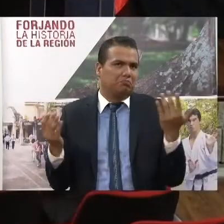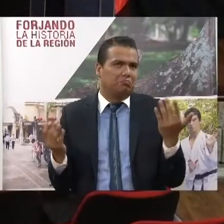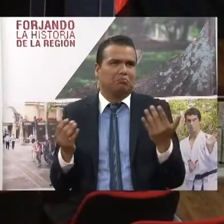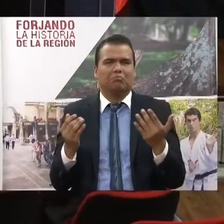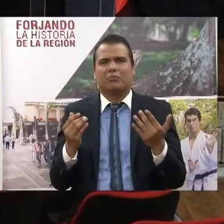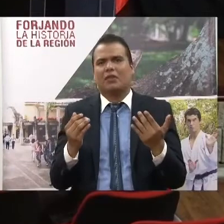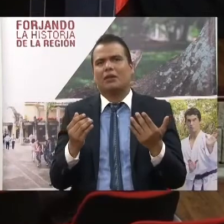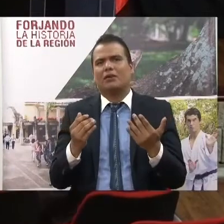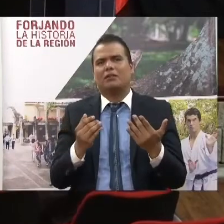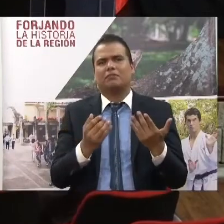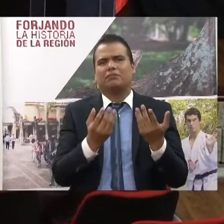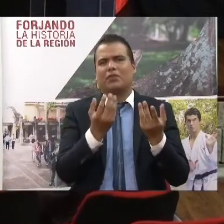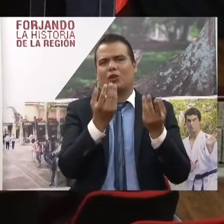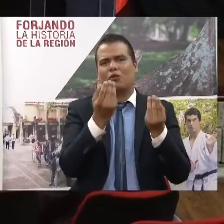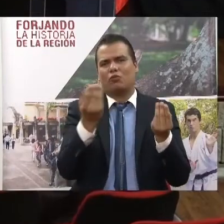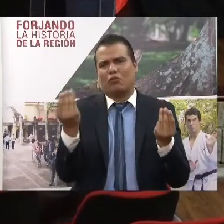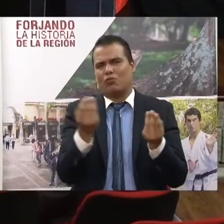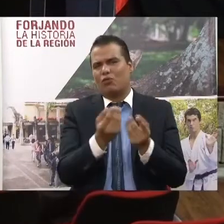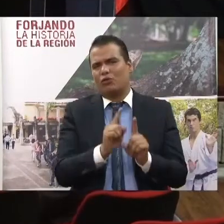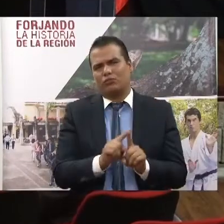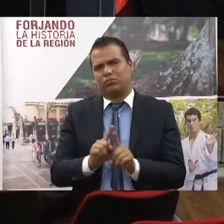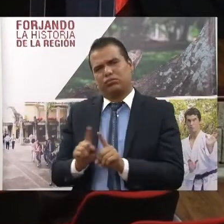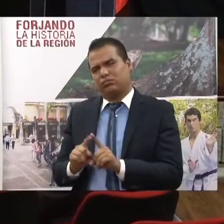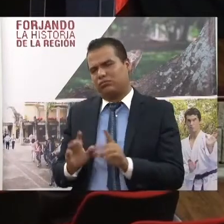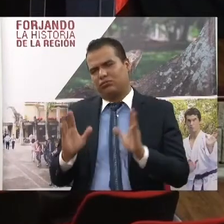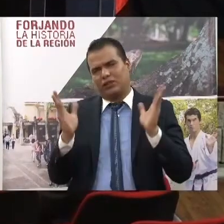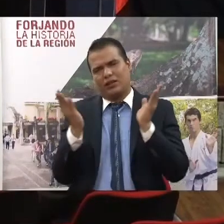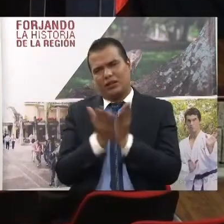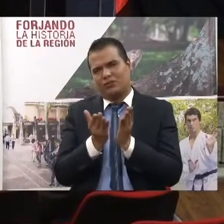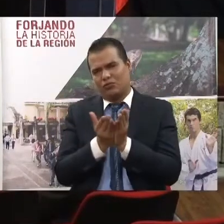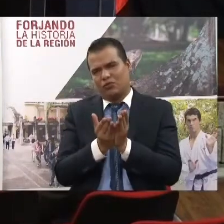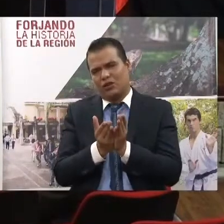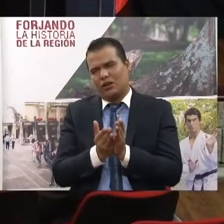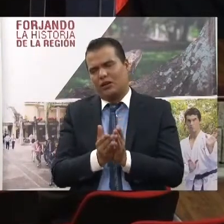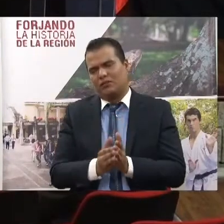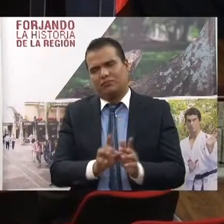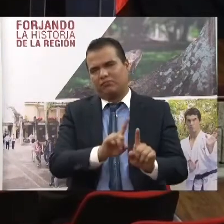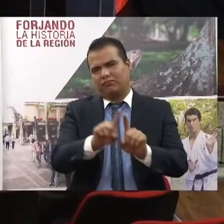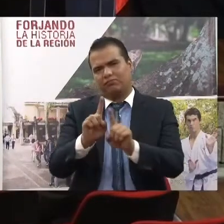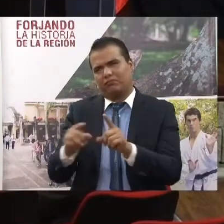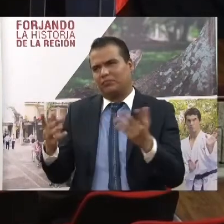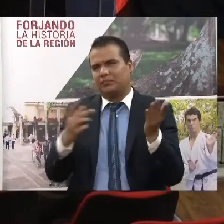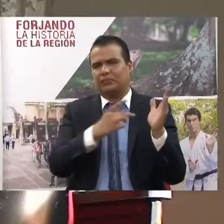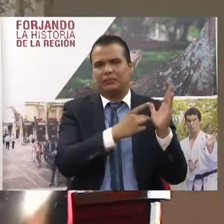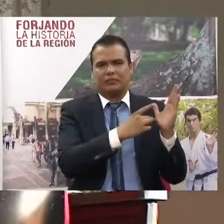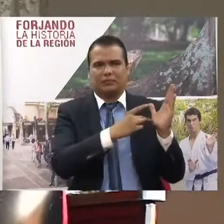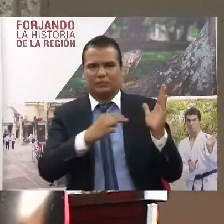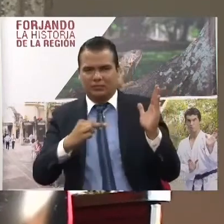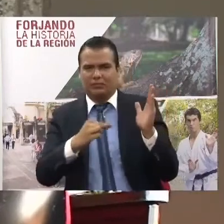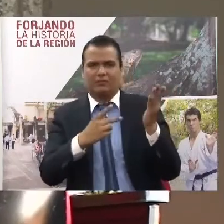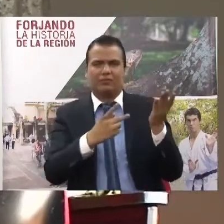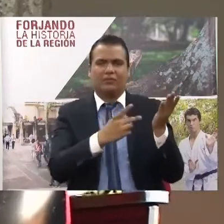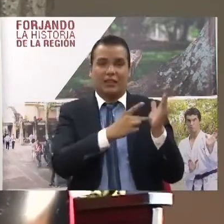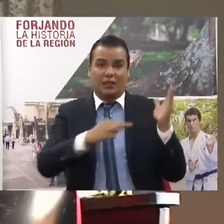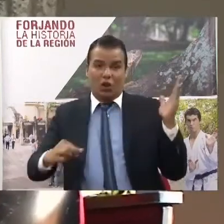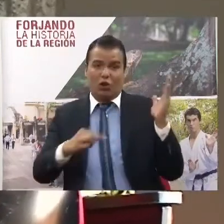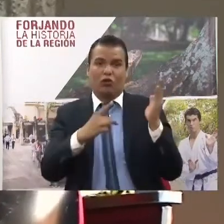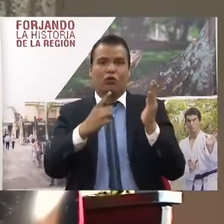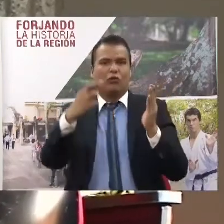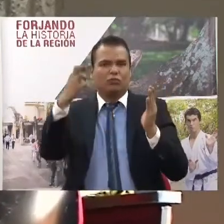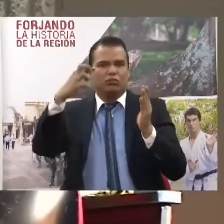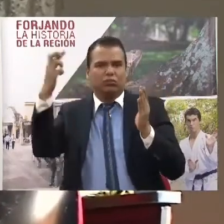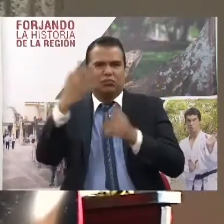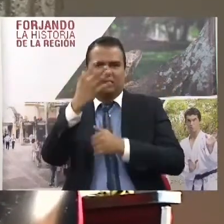diferentes modalidades que tenemos de graduación, tecnólogos, profesionales en